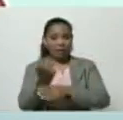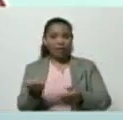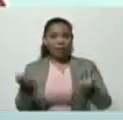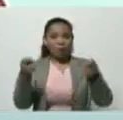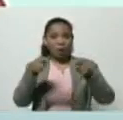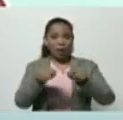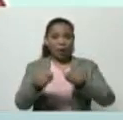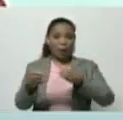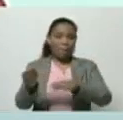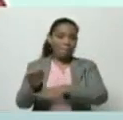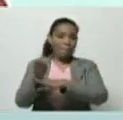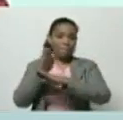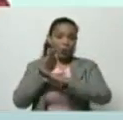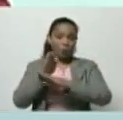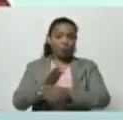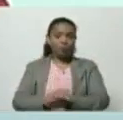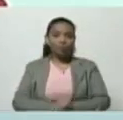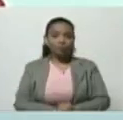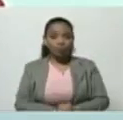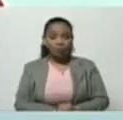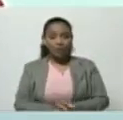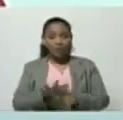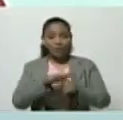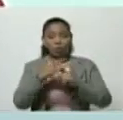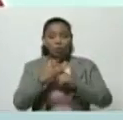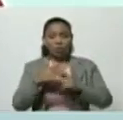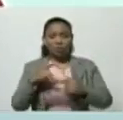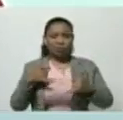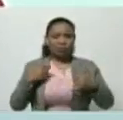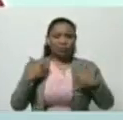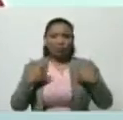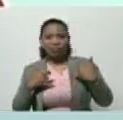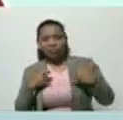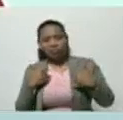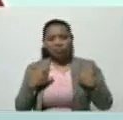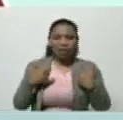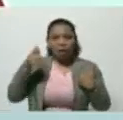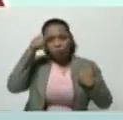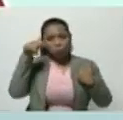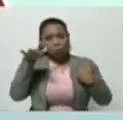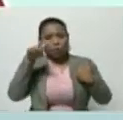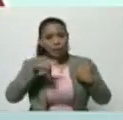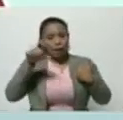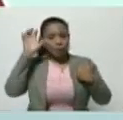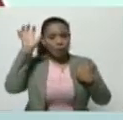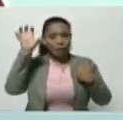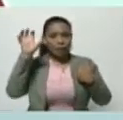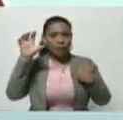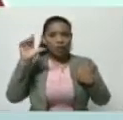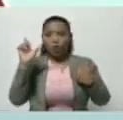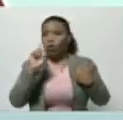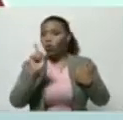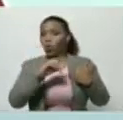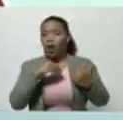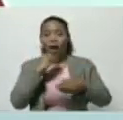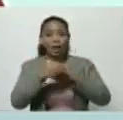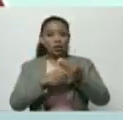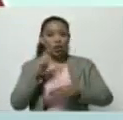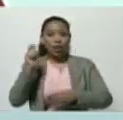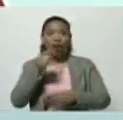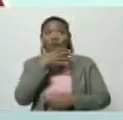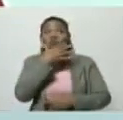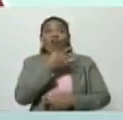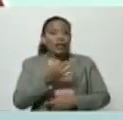bloqueo, de situaciones incómodas para nuestro pueblo y para el país, no ha sido ninguna tarea sencilla, es una